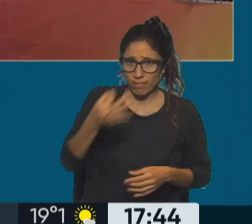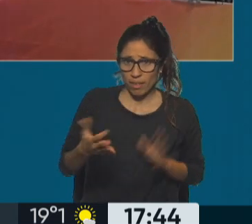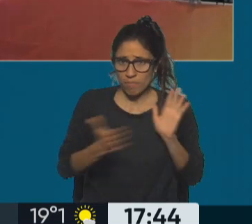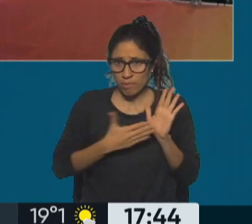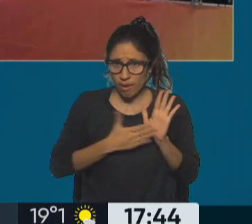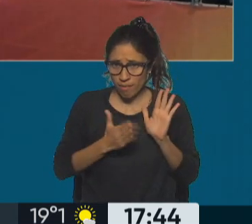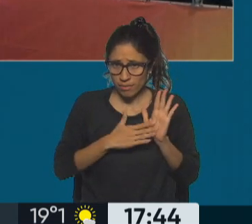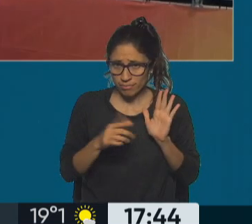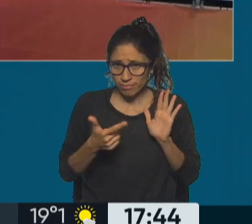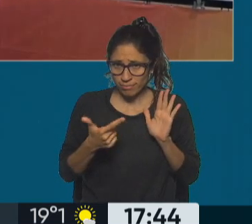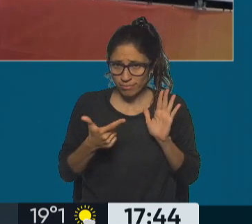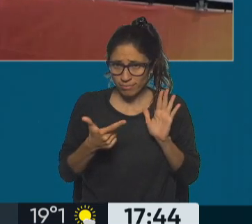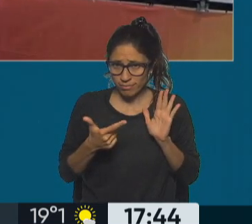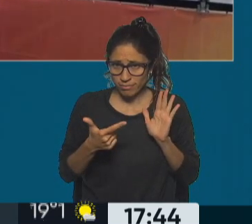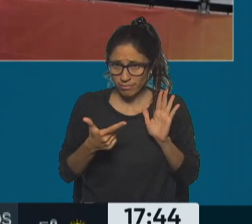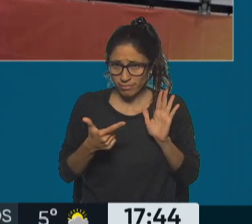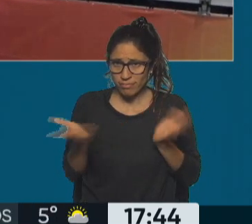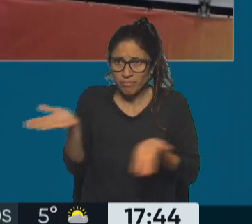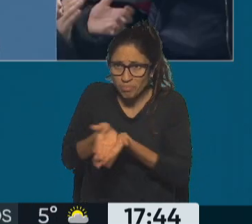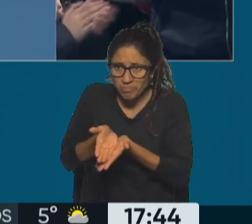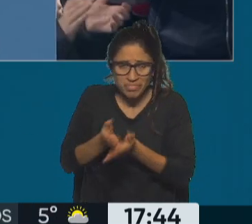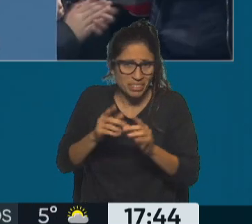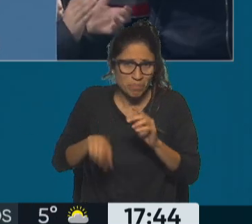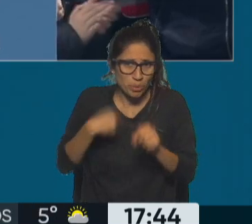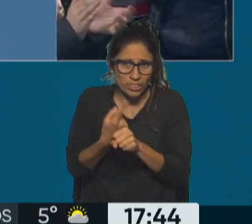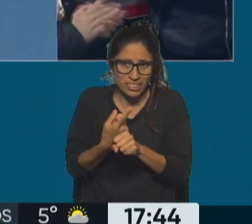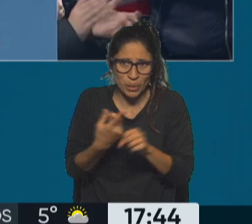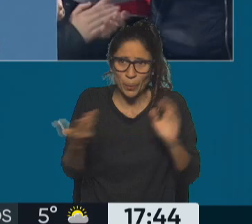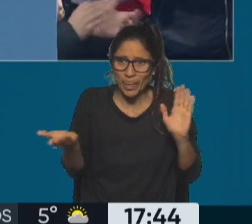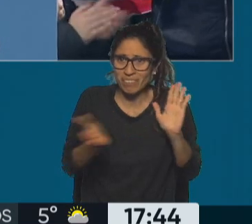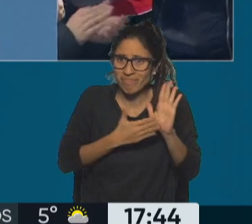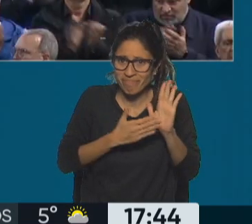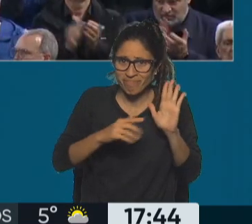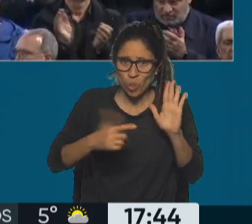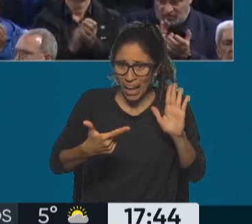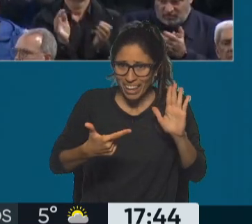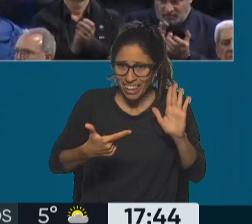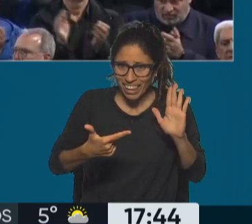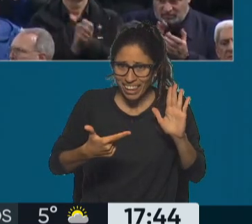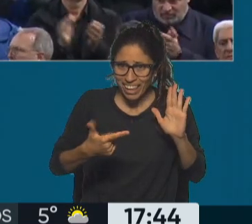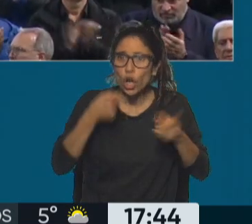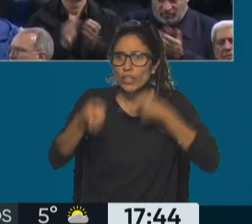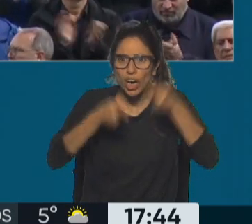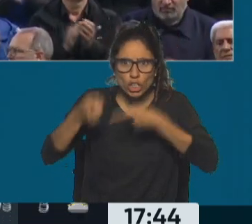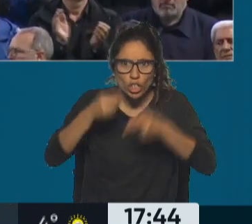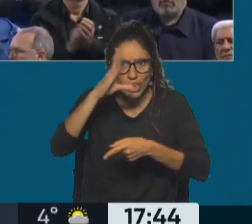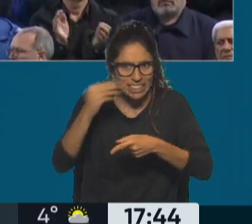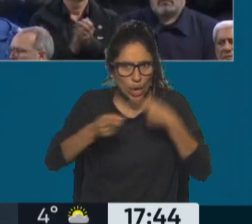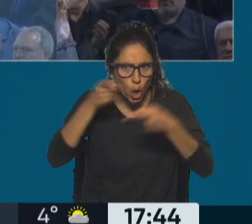sobrecimiento. Digo, ya todo lo otro quedó planteado, ya la imagen está de alguna manera embarrada para la figura. No fue un hecho aislado solo judicial,